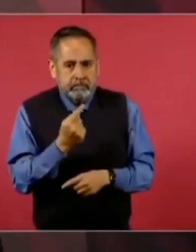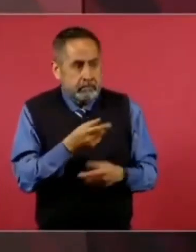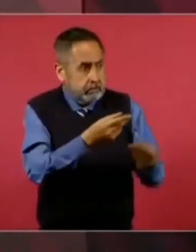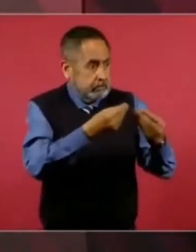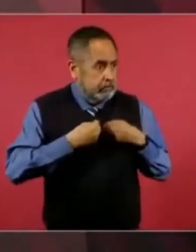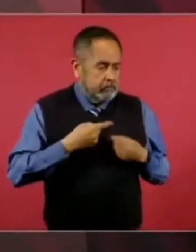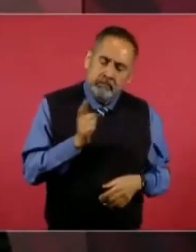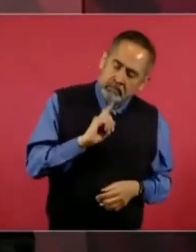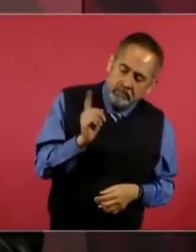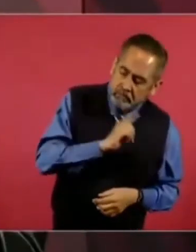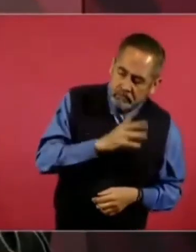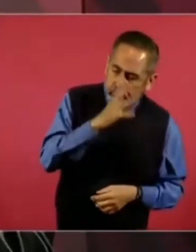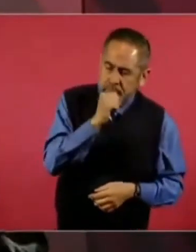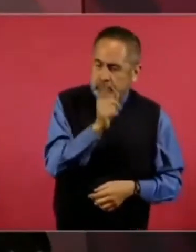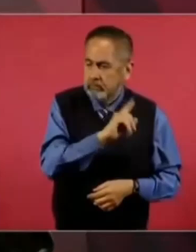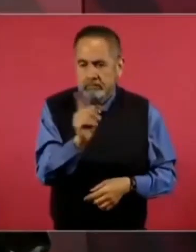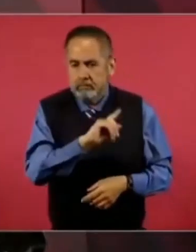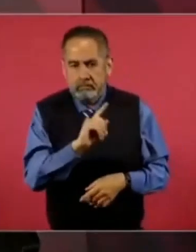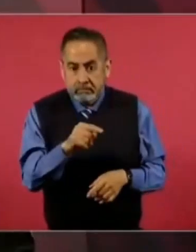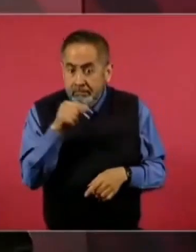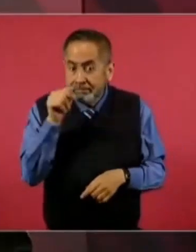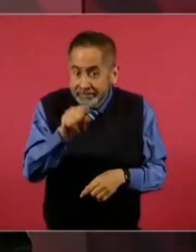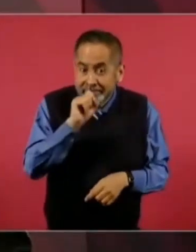Dijo, no, esto no.